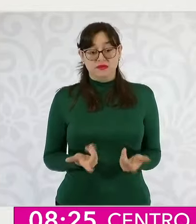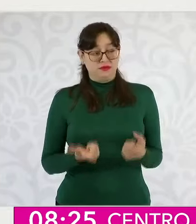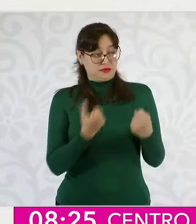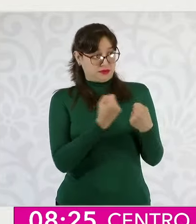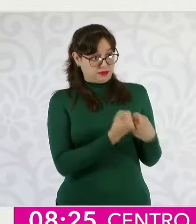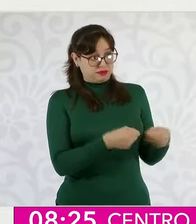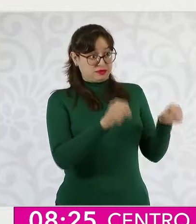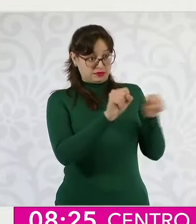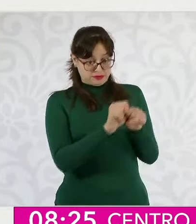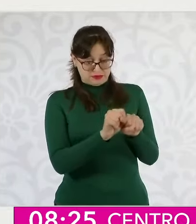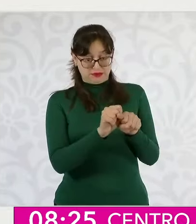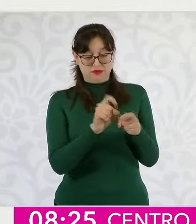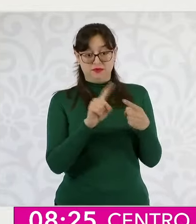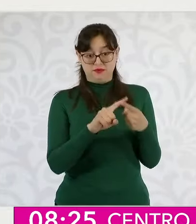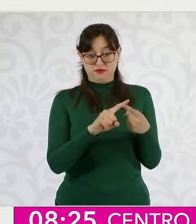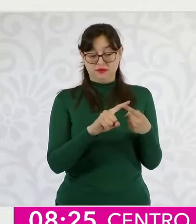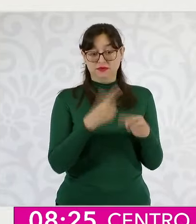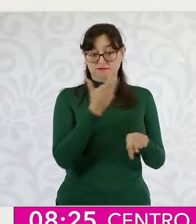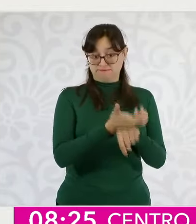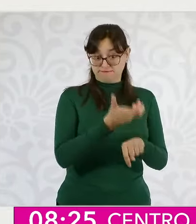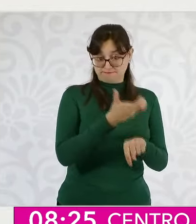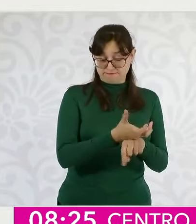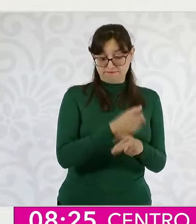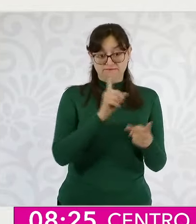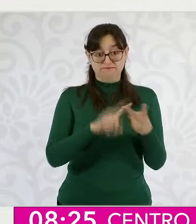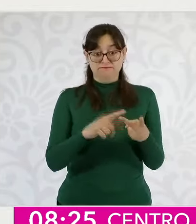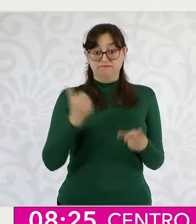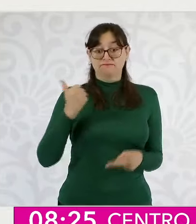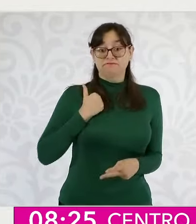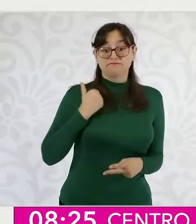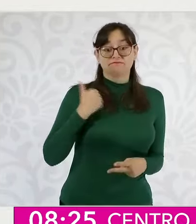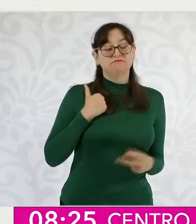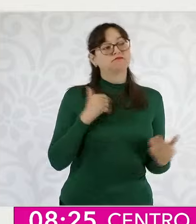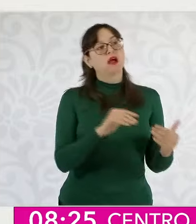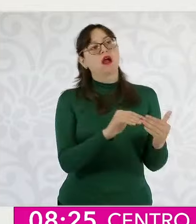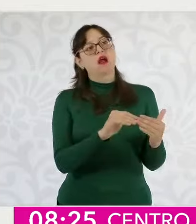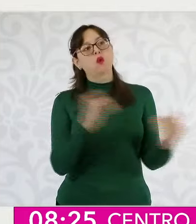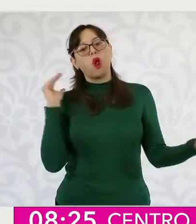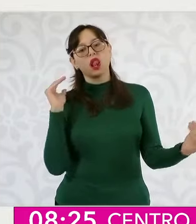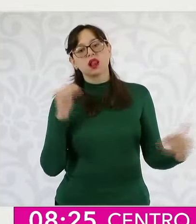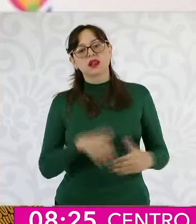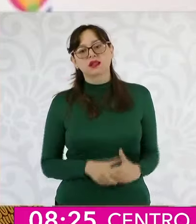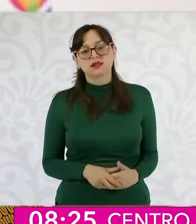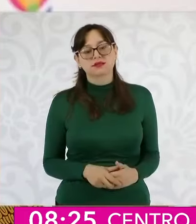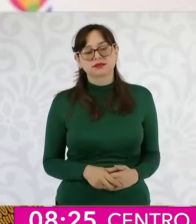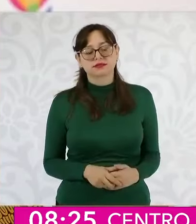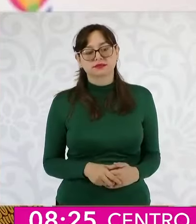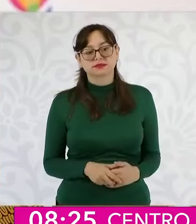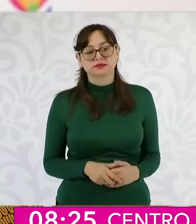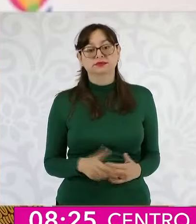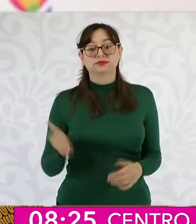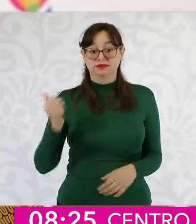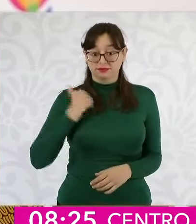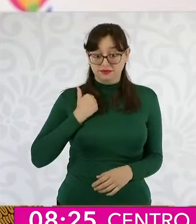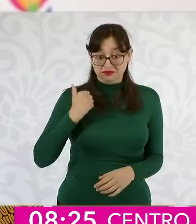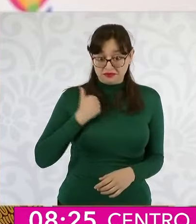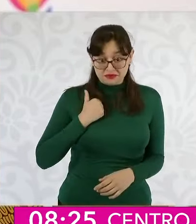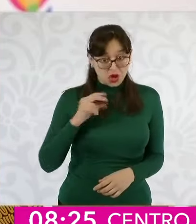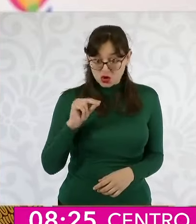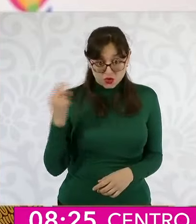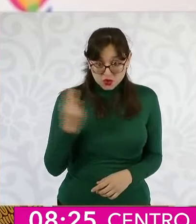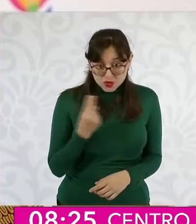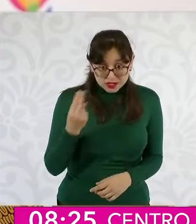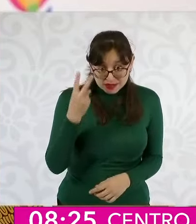socios comerciales, particularmente Estados Unidos y Canadá, nos vemos como iguales. Canadá nos necesita,